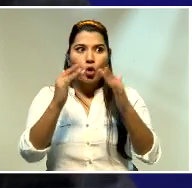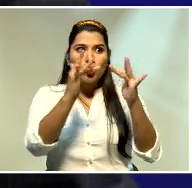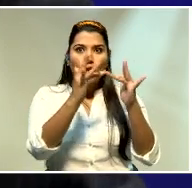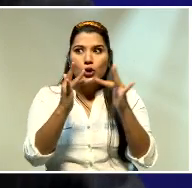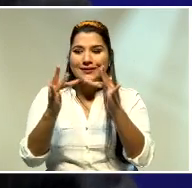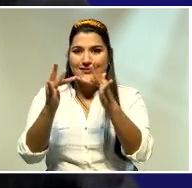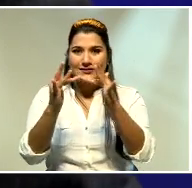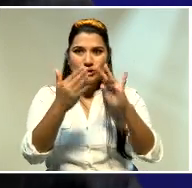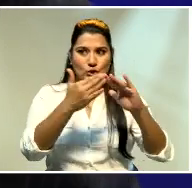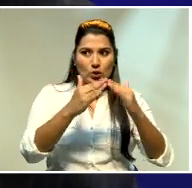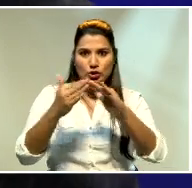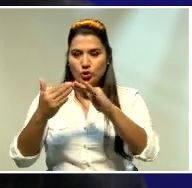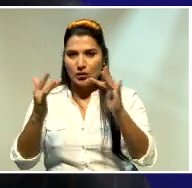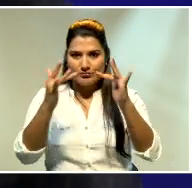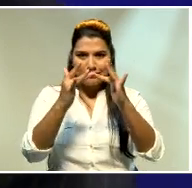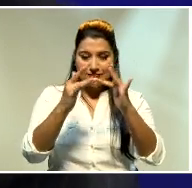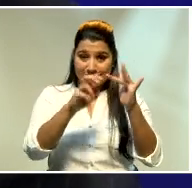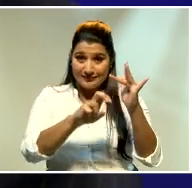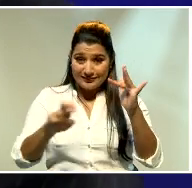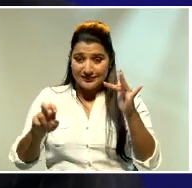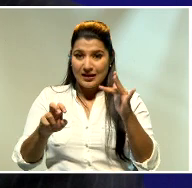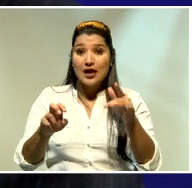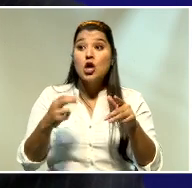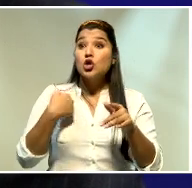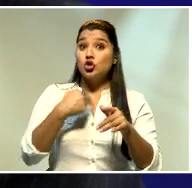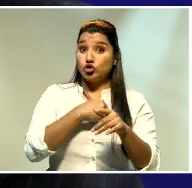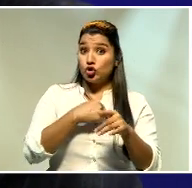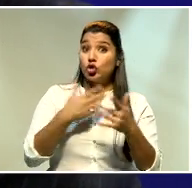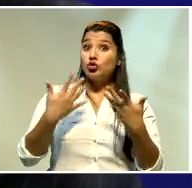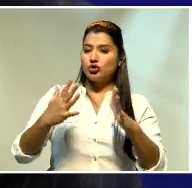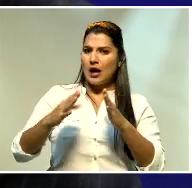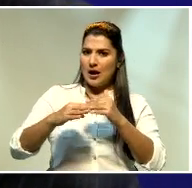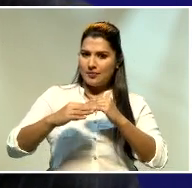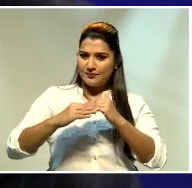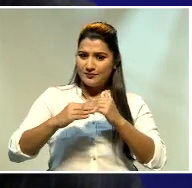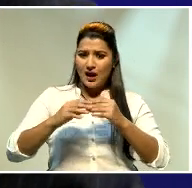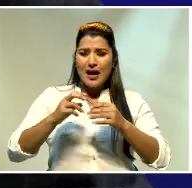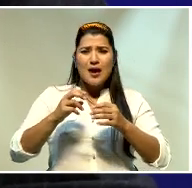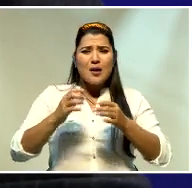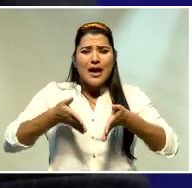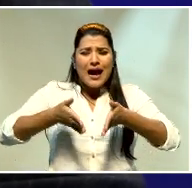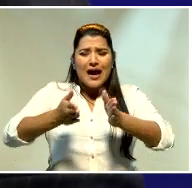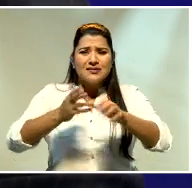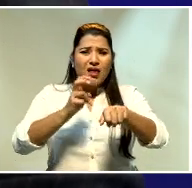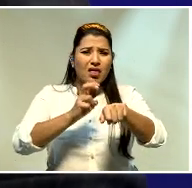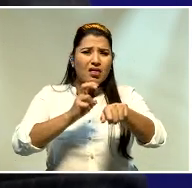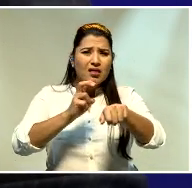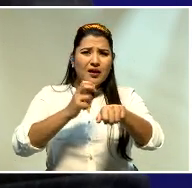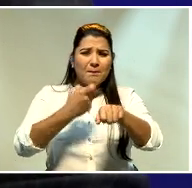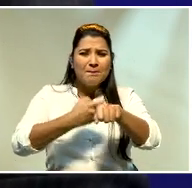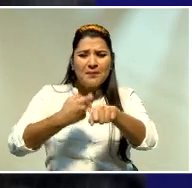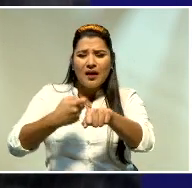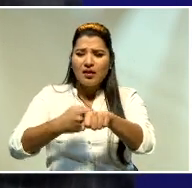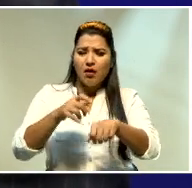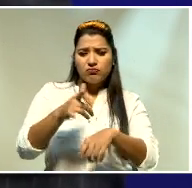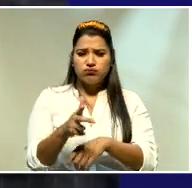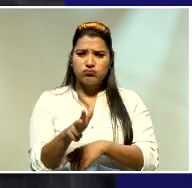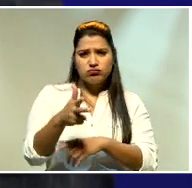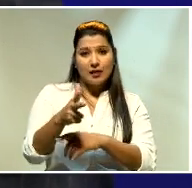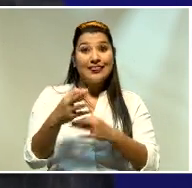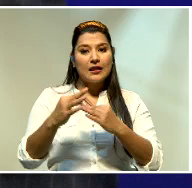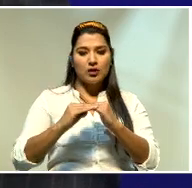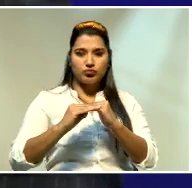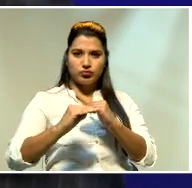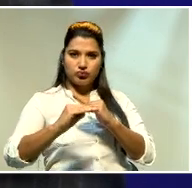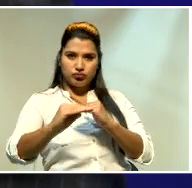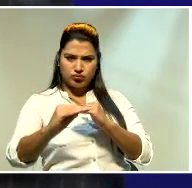también. Ahí estamos en el programa de asfaltado de rutas de lastre nacionales, que sobre todo en las áreas rurales. Estamos trabajando en